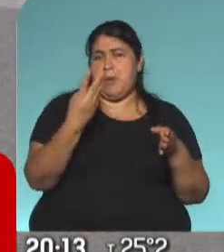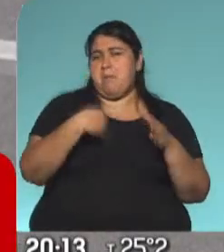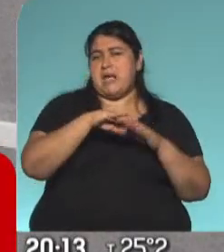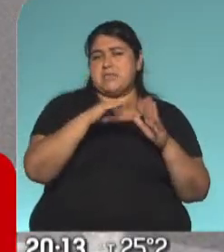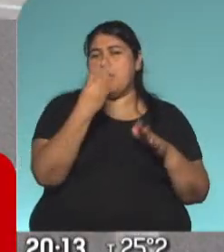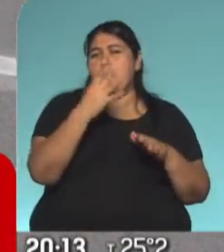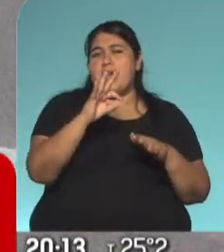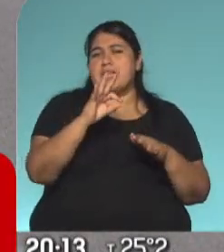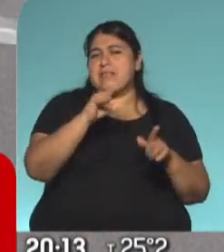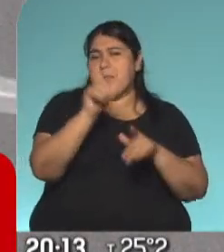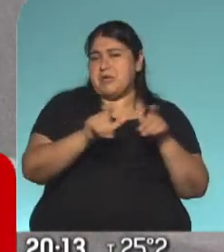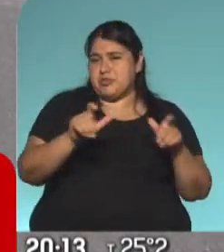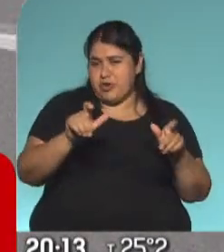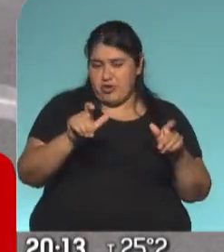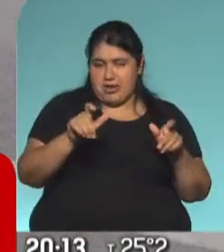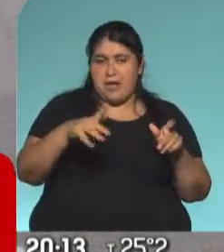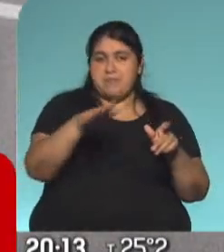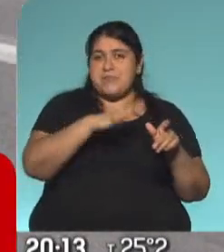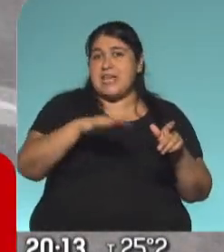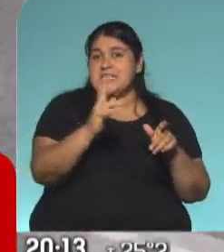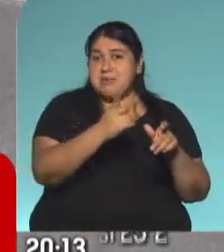en el cementerio islámico en San Justo, en La Tablada.